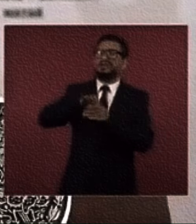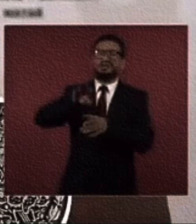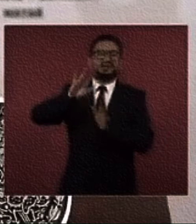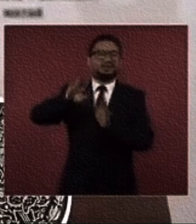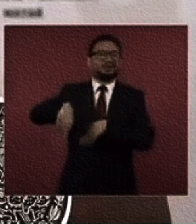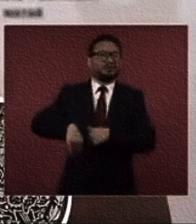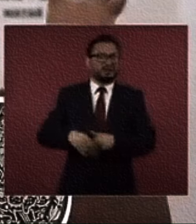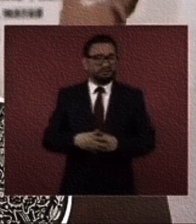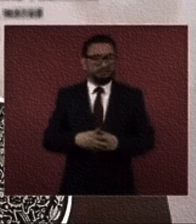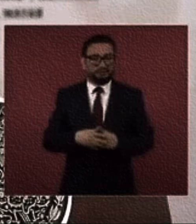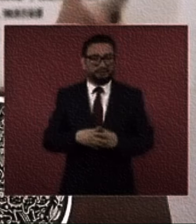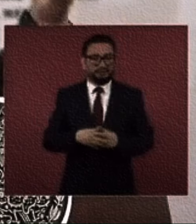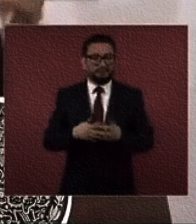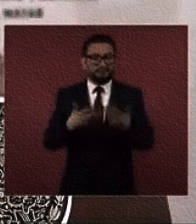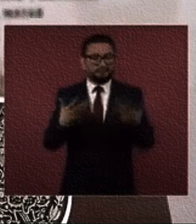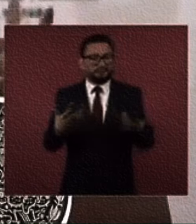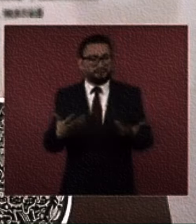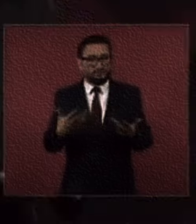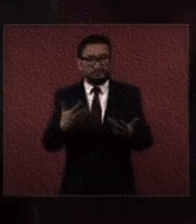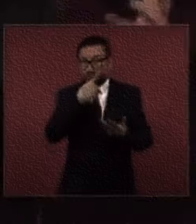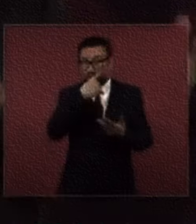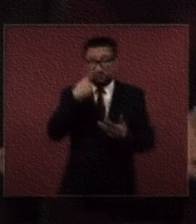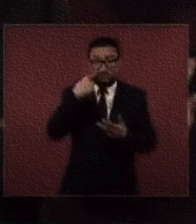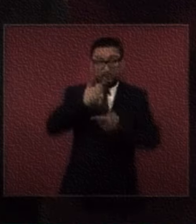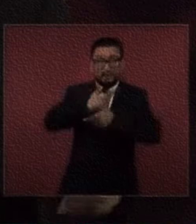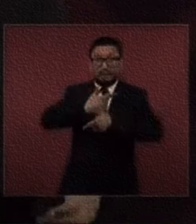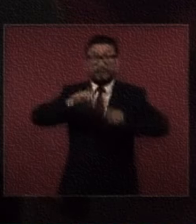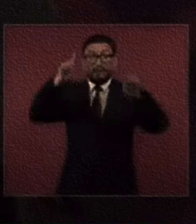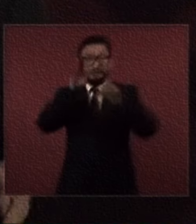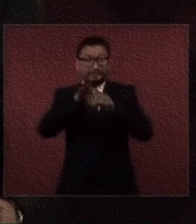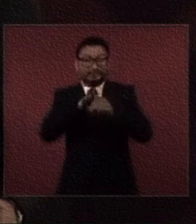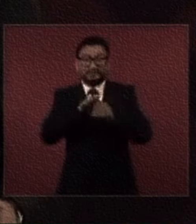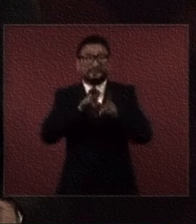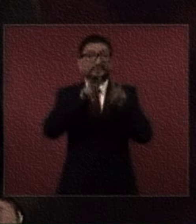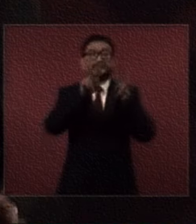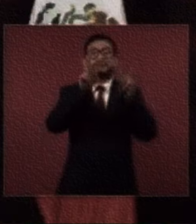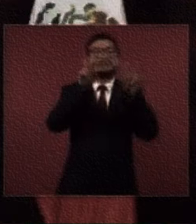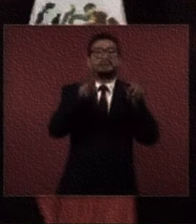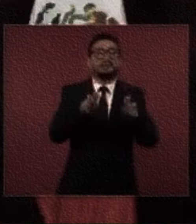sobre el encuentro en Palacio Nacional, algo por lo que, aseguró, me voy a sentir bien representado.